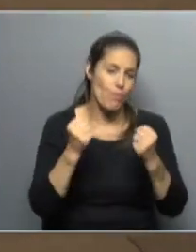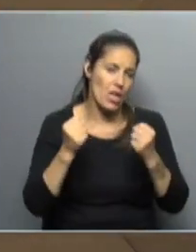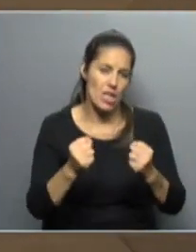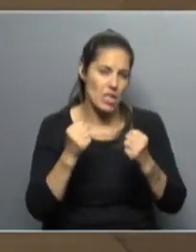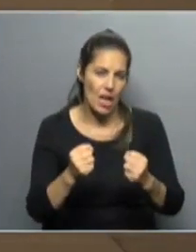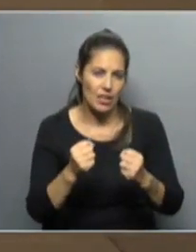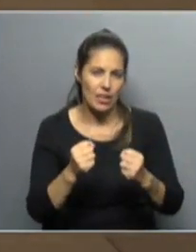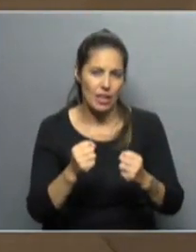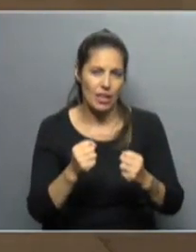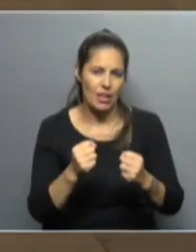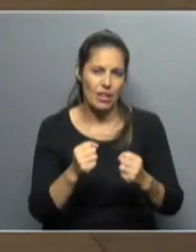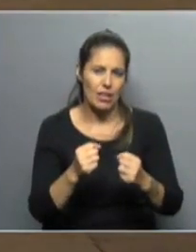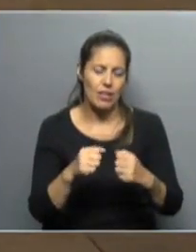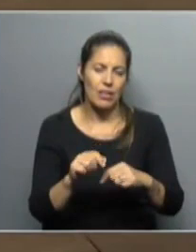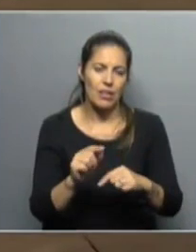militante